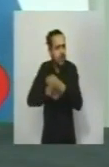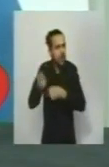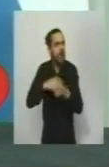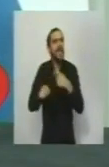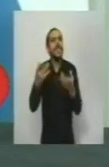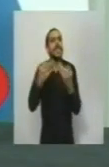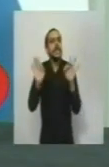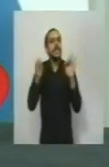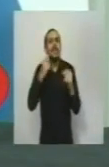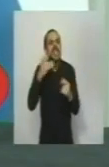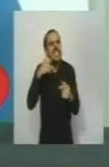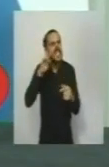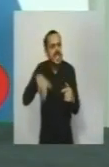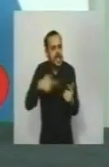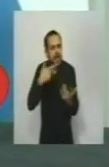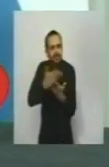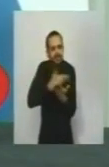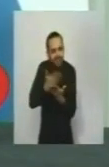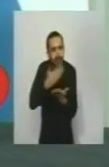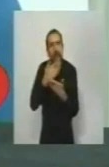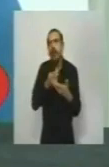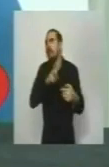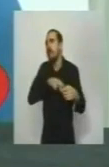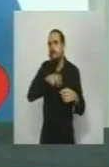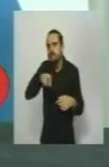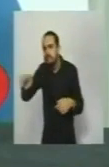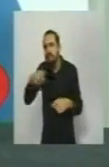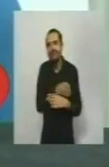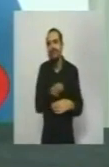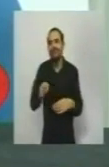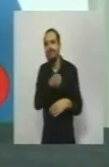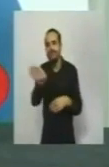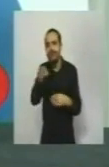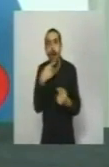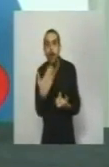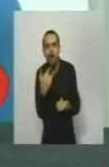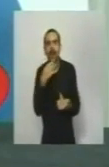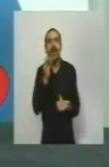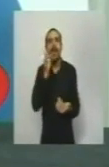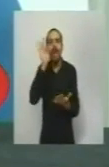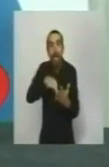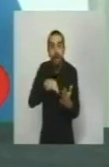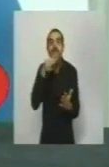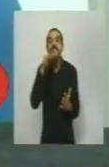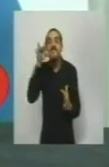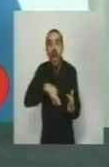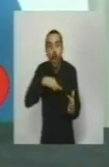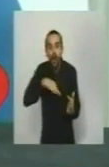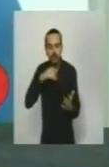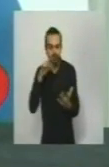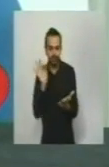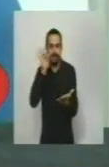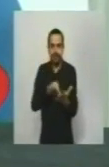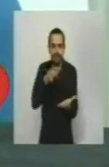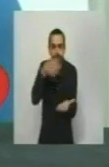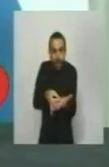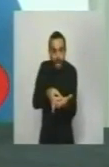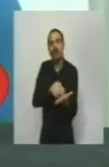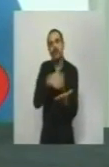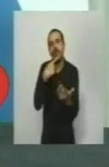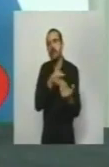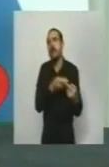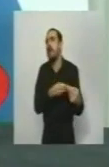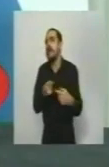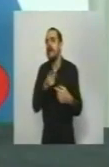traslado de expedientes sea un obstáculo o un vehículo para que esta patología transite. Y finalmente quiero decir que también